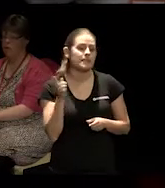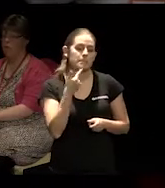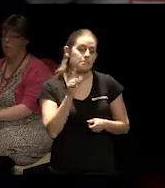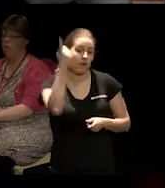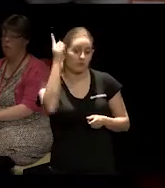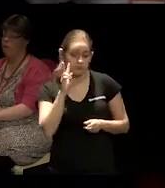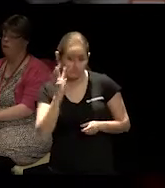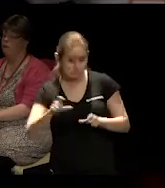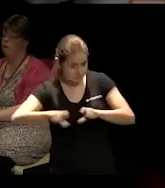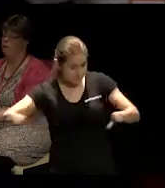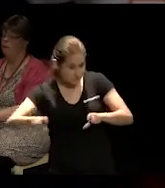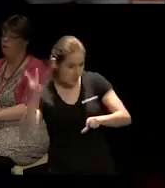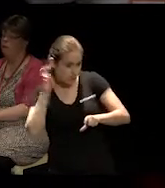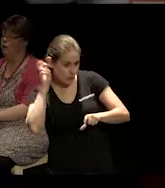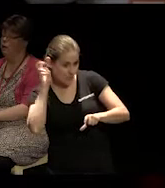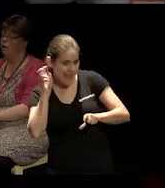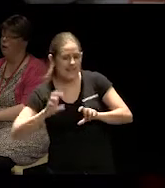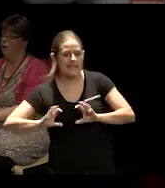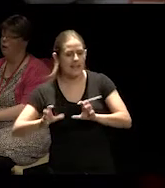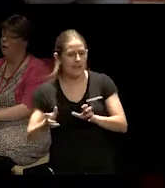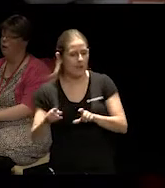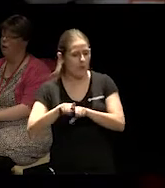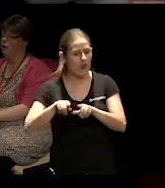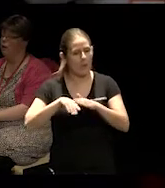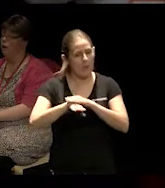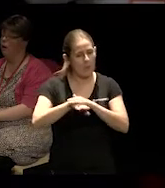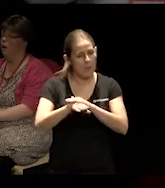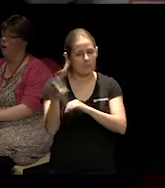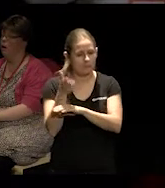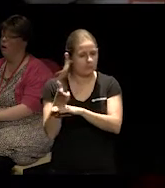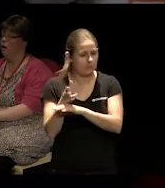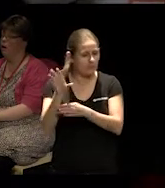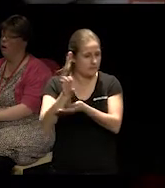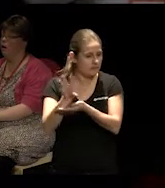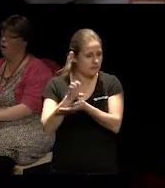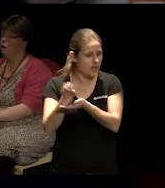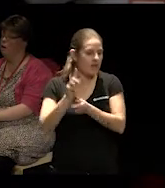deseen. Para la producción de la audioexplicación no existe norma,